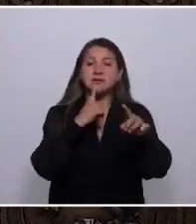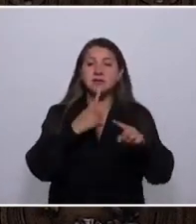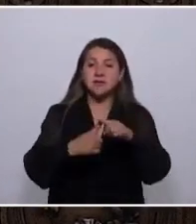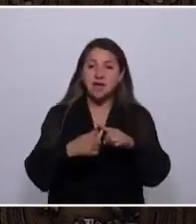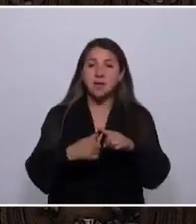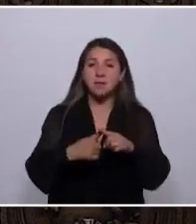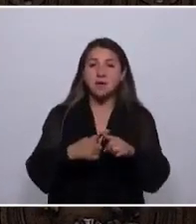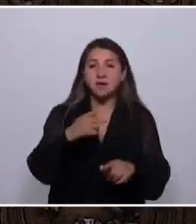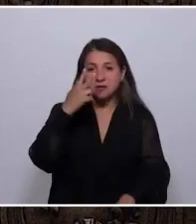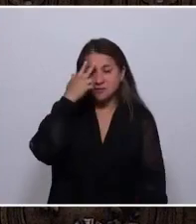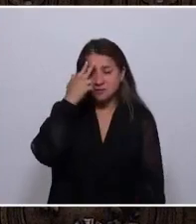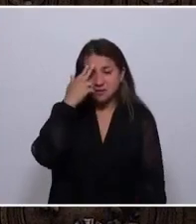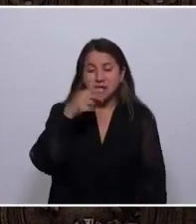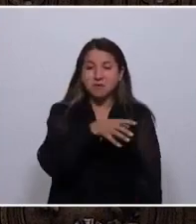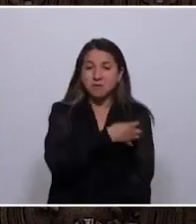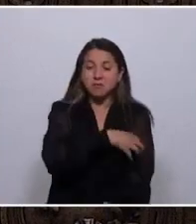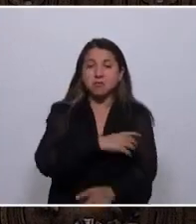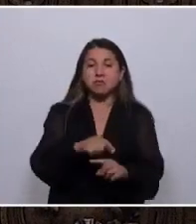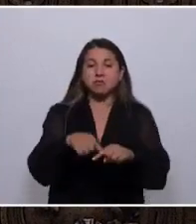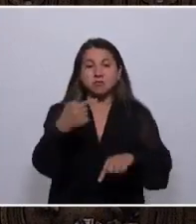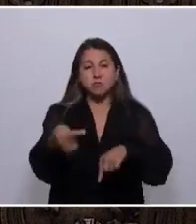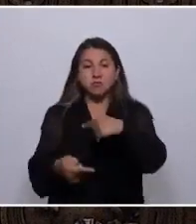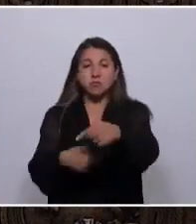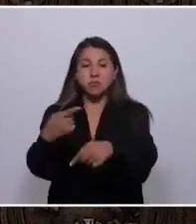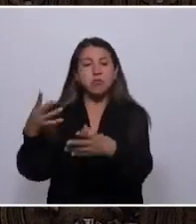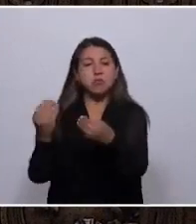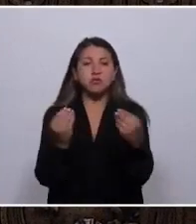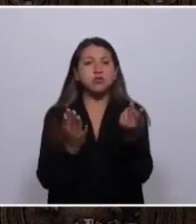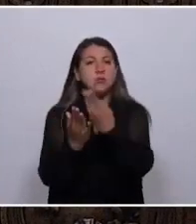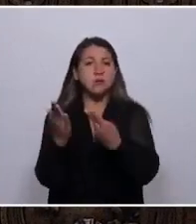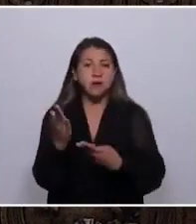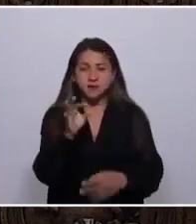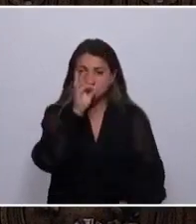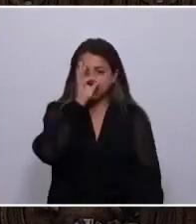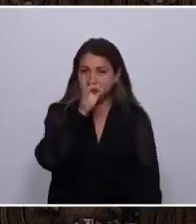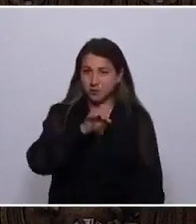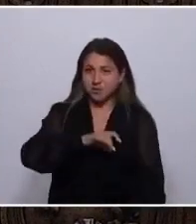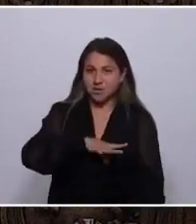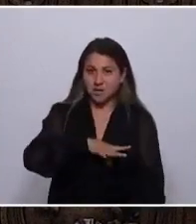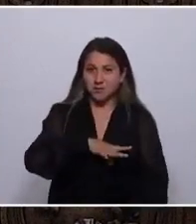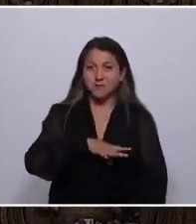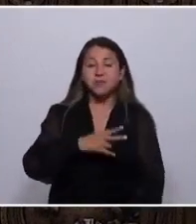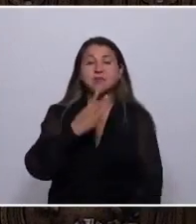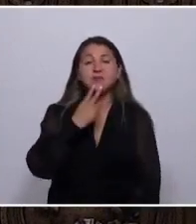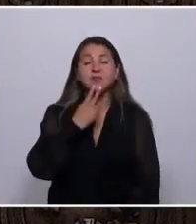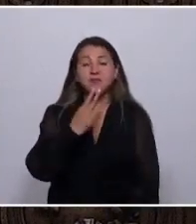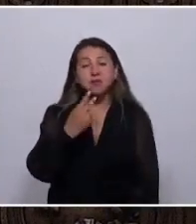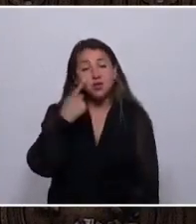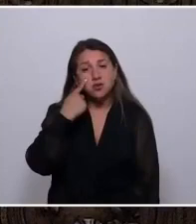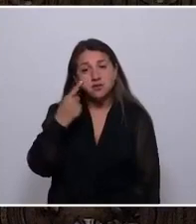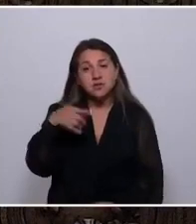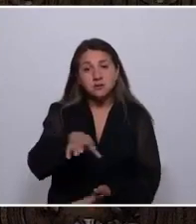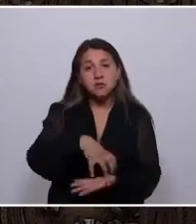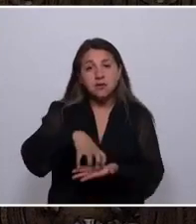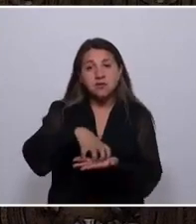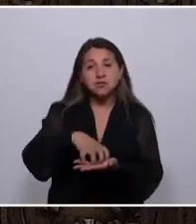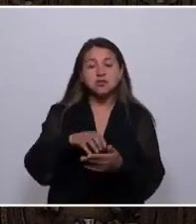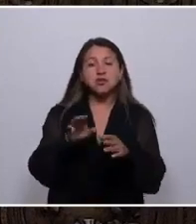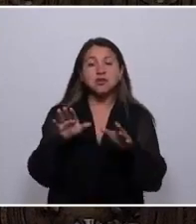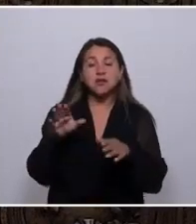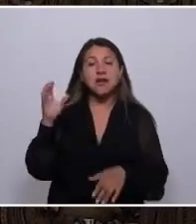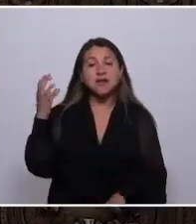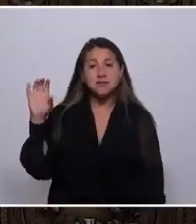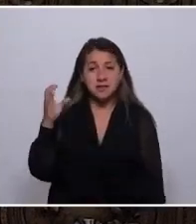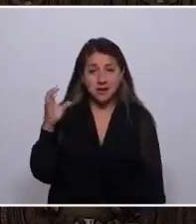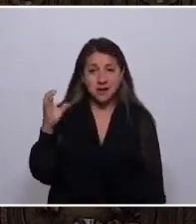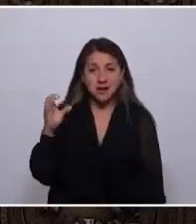claridad de sus cielos, cuna de un sinnúmero de poetas y del pisco chileno. Viví en una conocida población de La Serena, la Oscar Prager, y